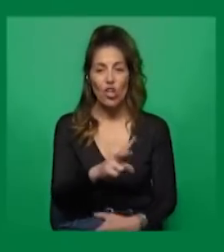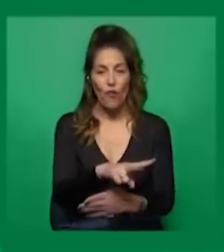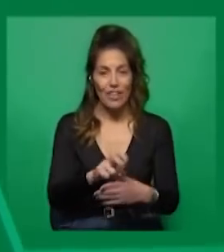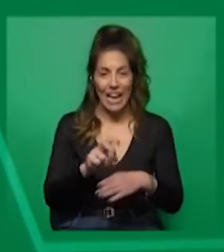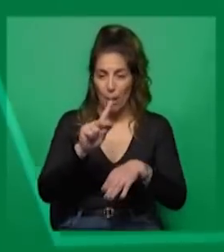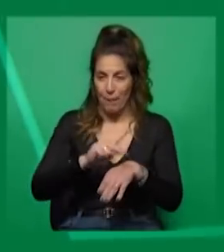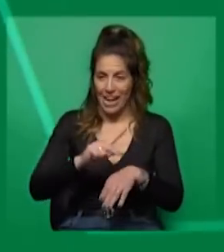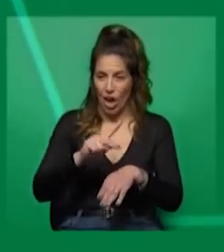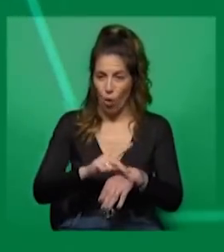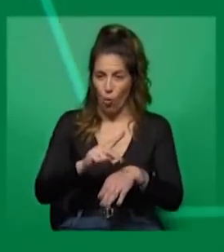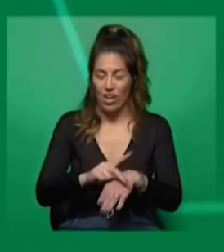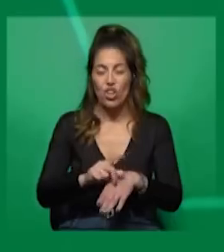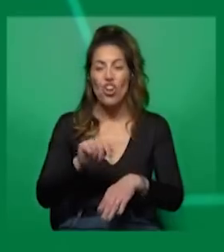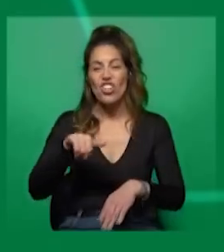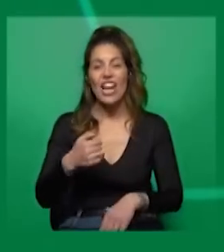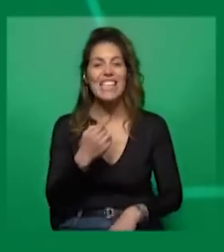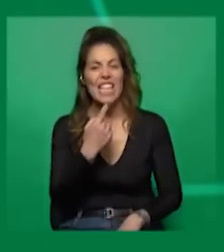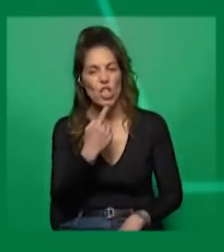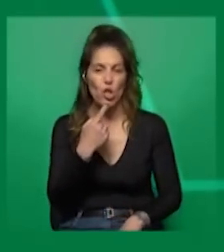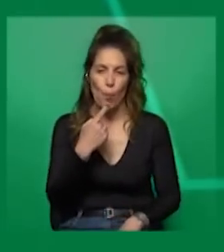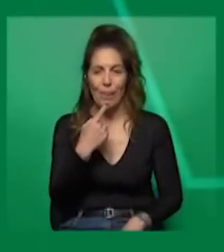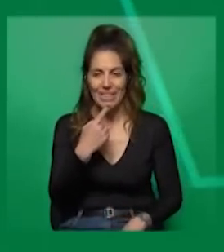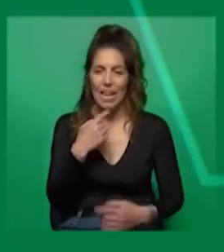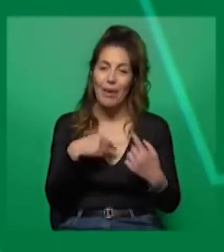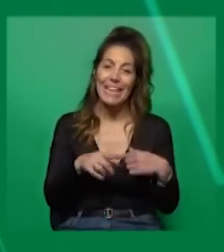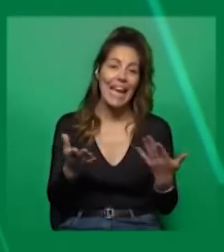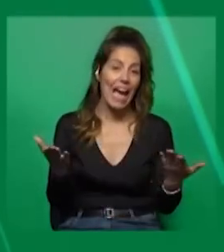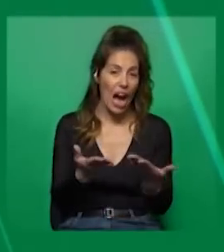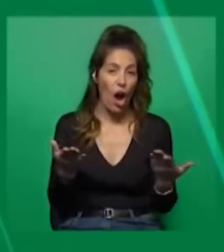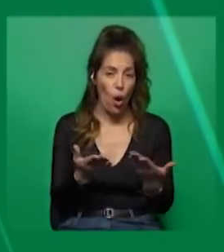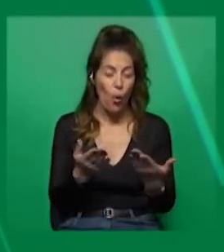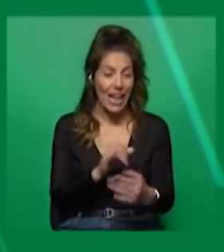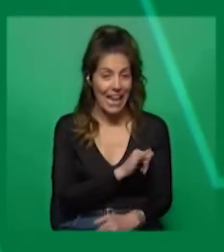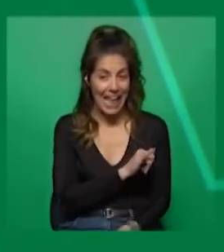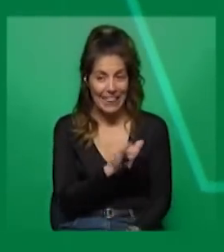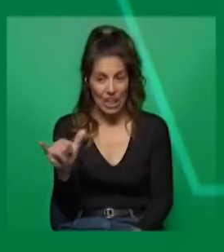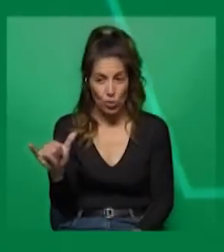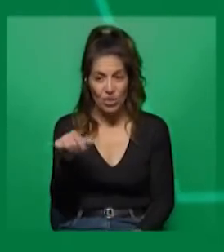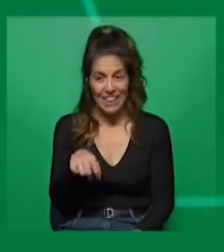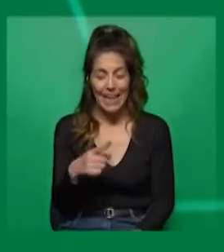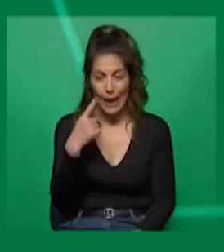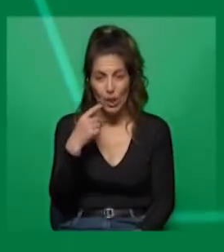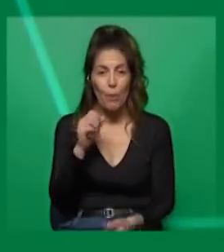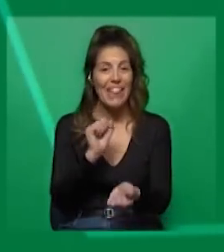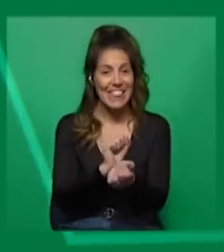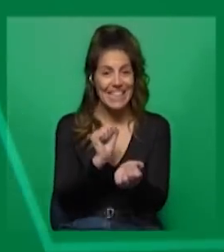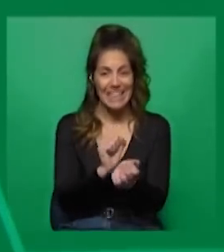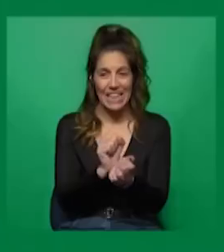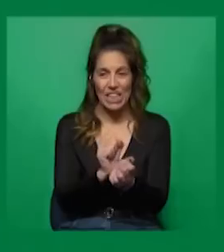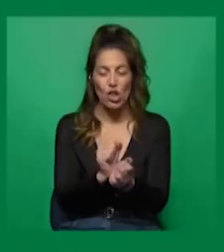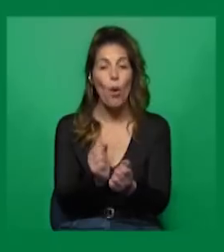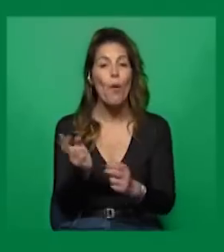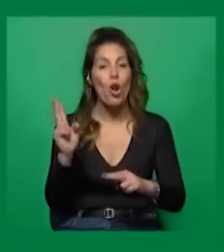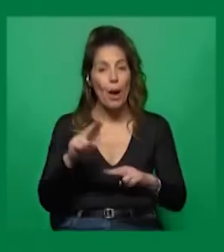paraguayo algo que se sospechaba De antemano Y que ahora está en la denuncia de este hombre que está detenido justamente por la